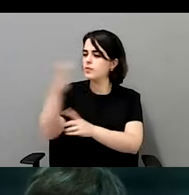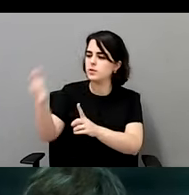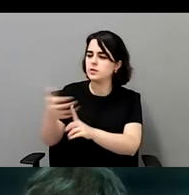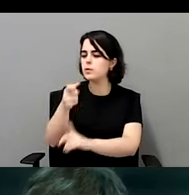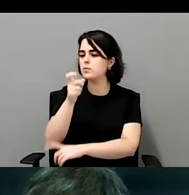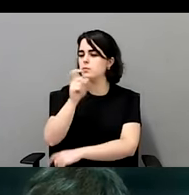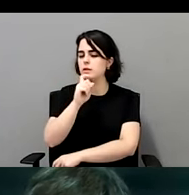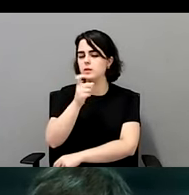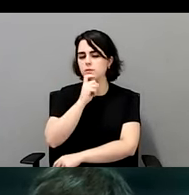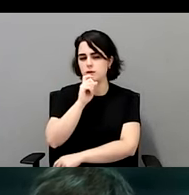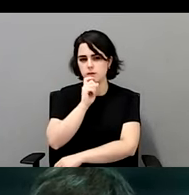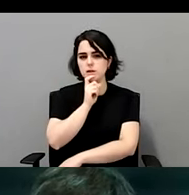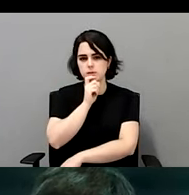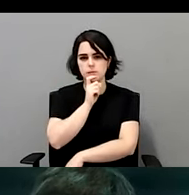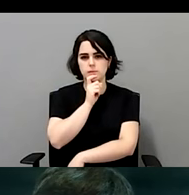para prestarla.